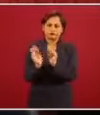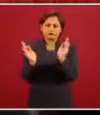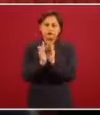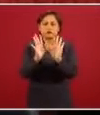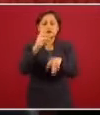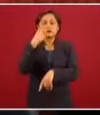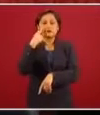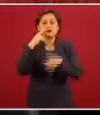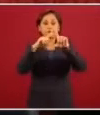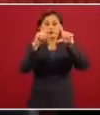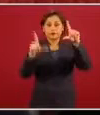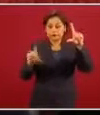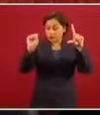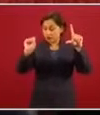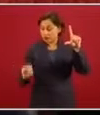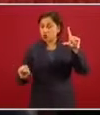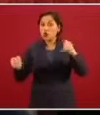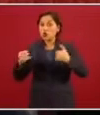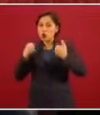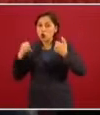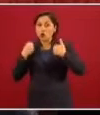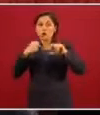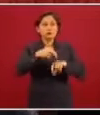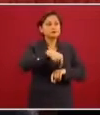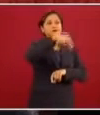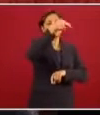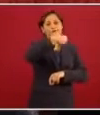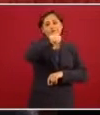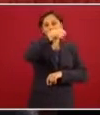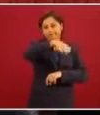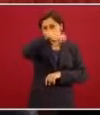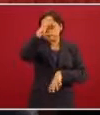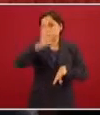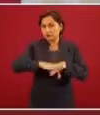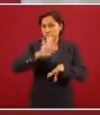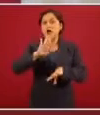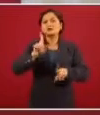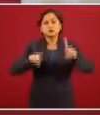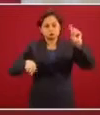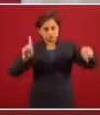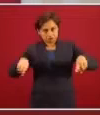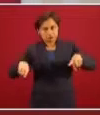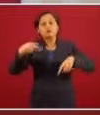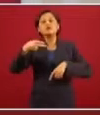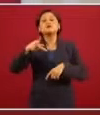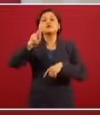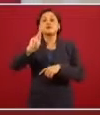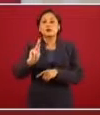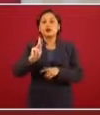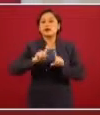más joven que la región norte, pero no hay una gran diferencia entre una y otra. Lo que sí puede haber es diferencias